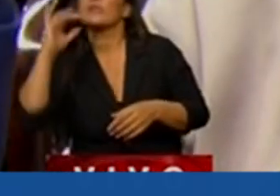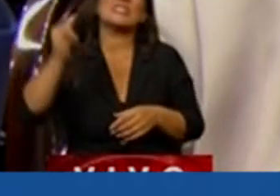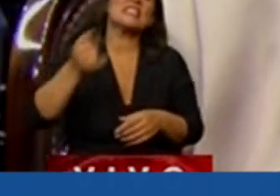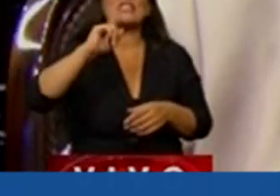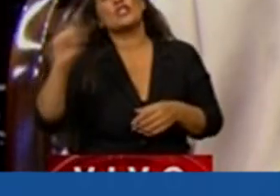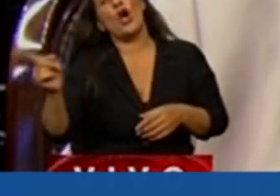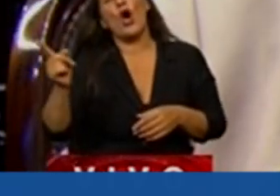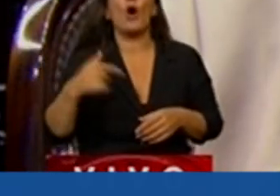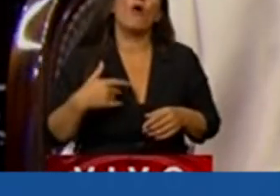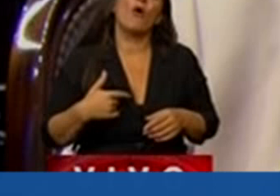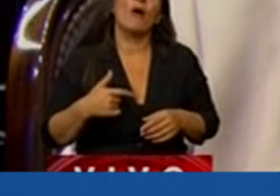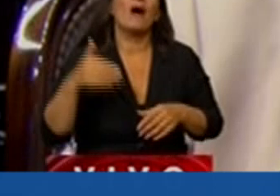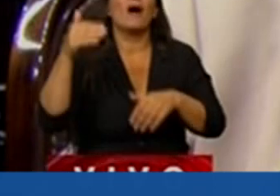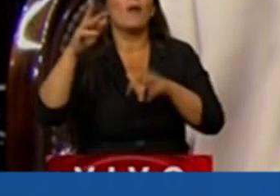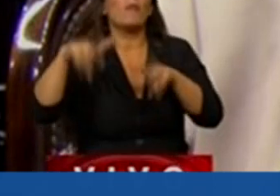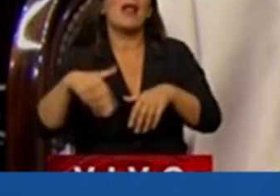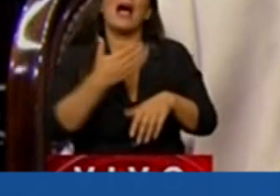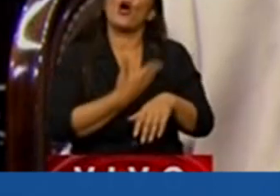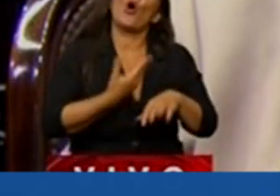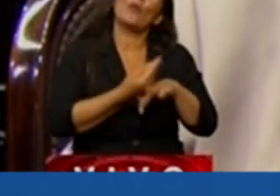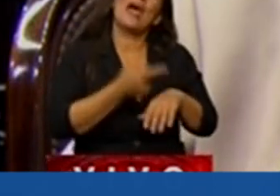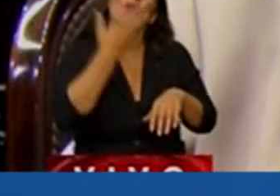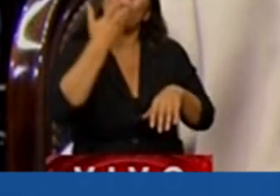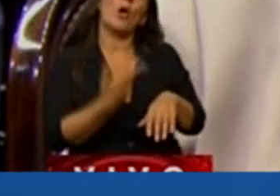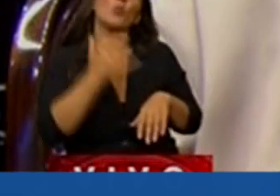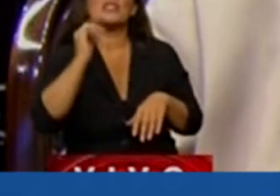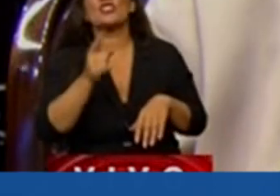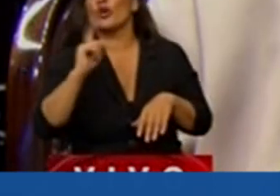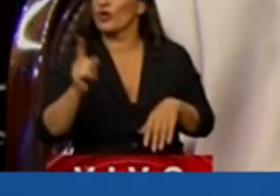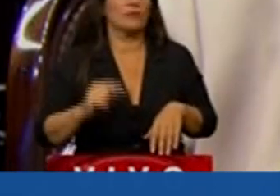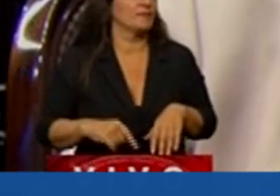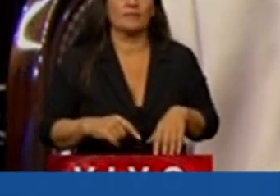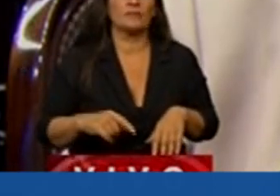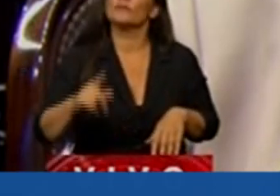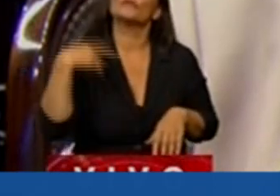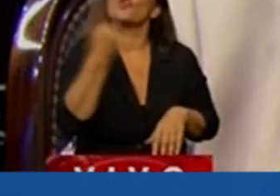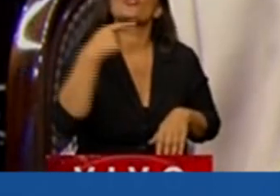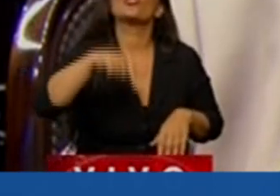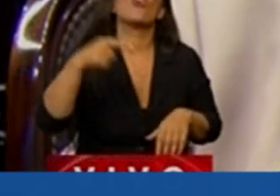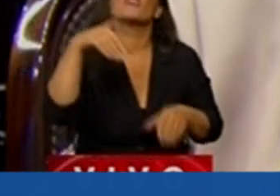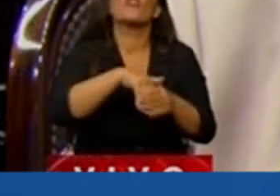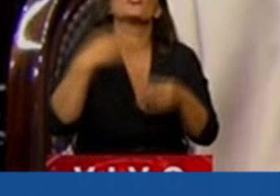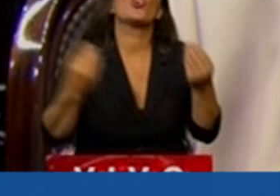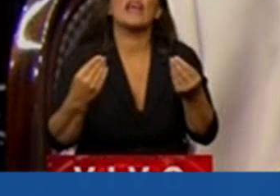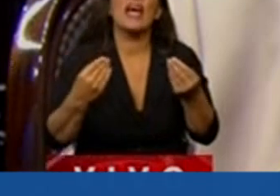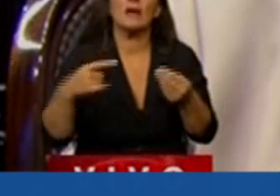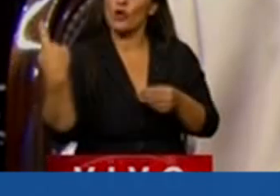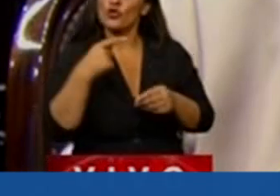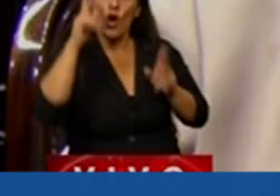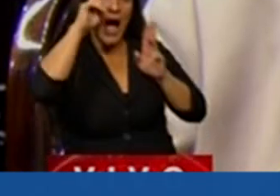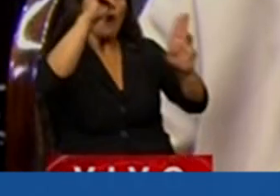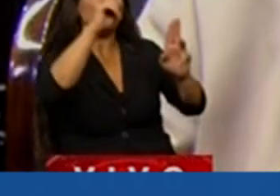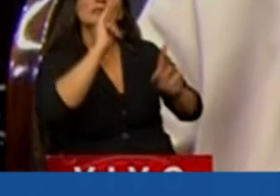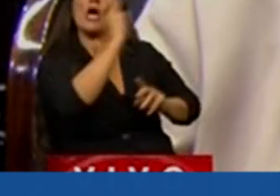nos gusta o no nos gusta el programa que el gobierno argentino acordó con el fondo. Estamos votando si le autorizamos al gobierno